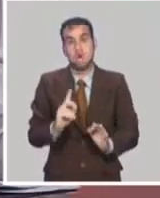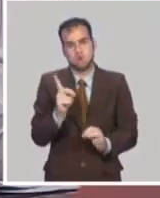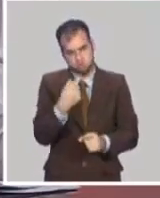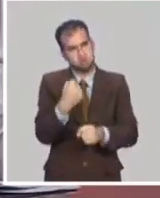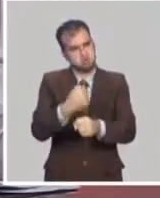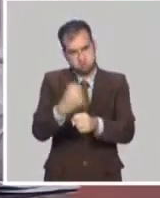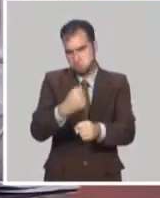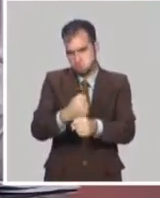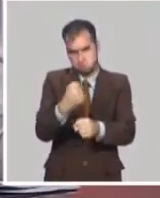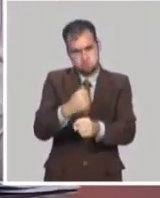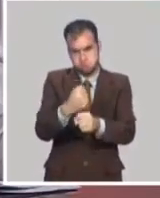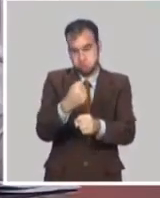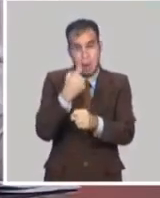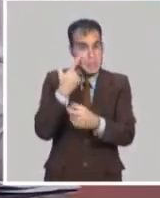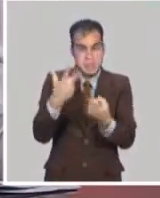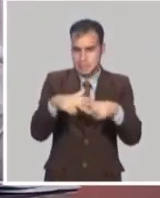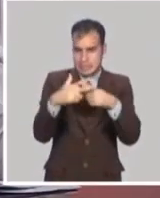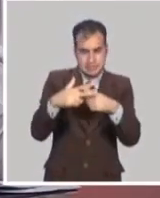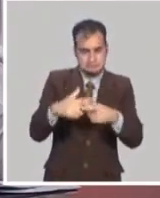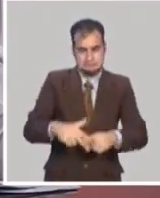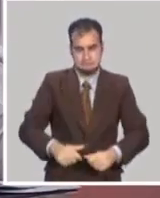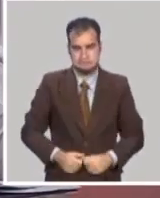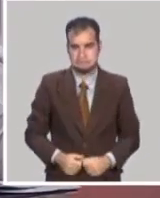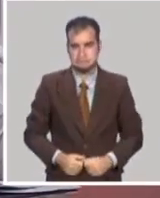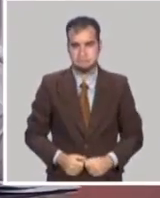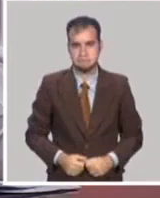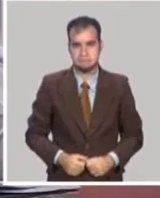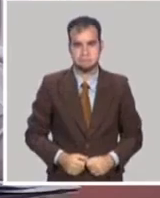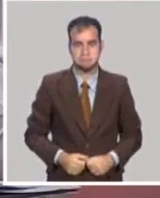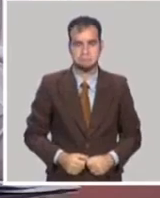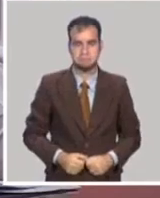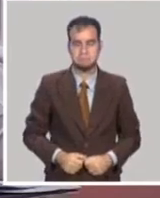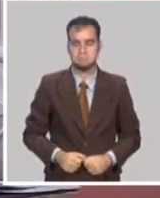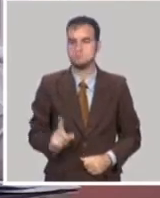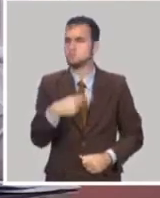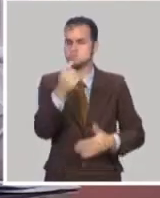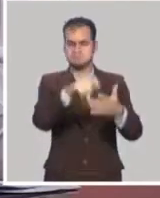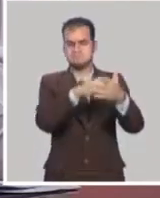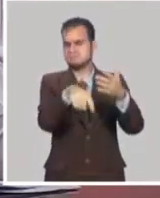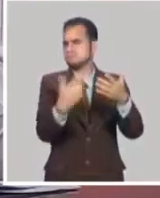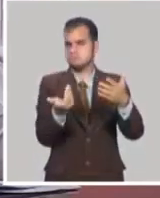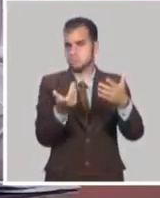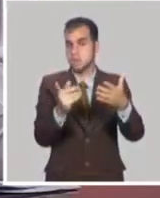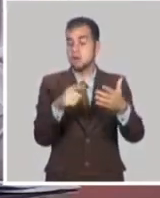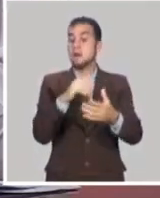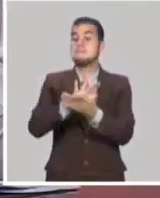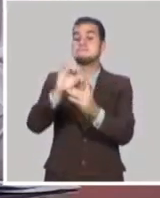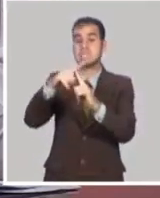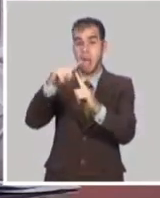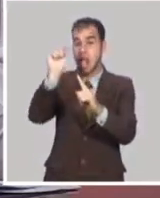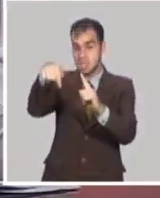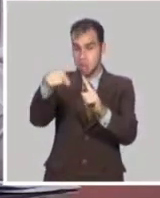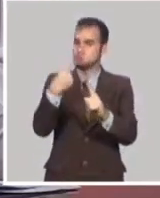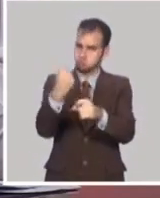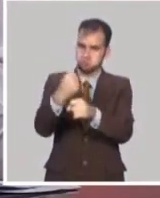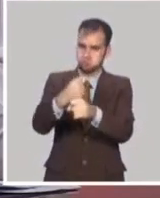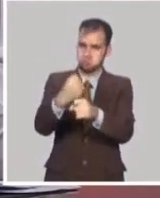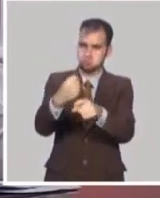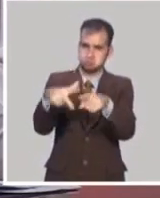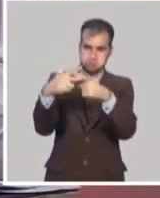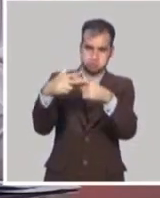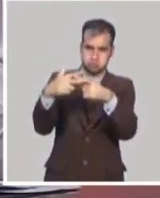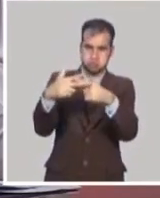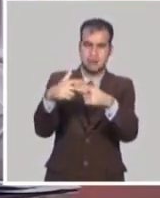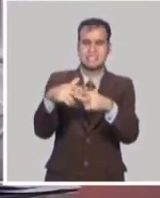ininterrumpidamente el pronóstico que tenemos y bueno se trabaja en literas en estos momentos ya la avería